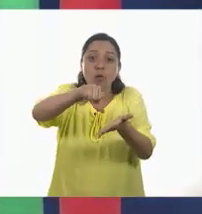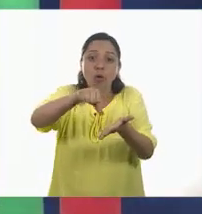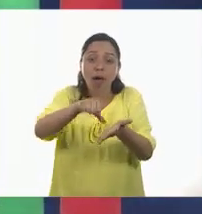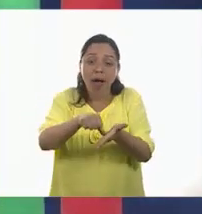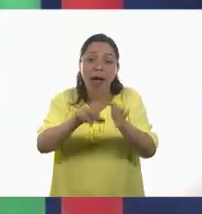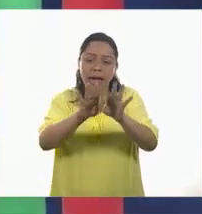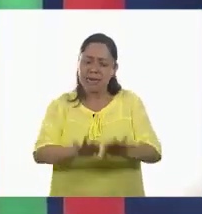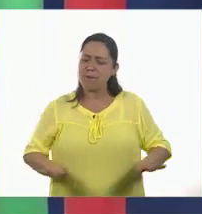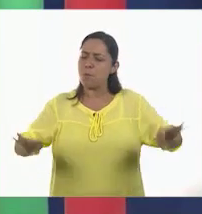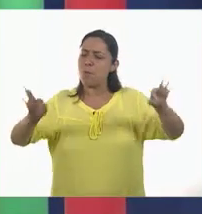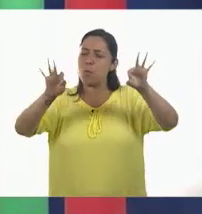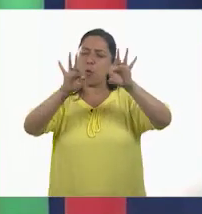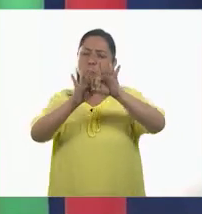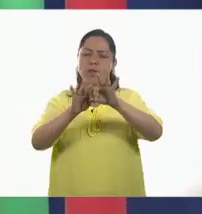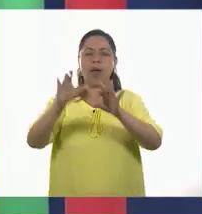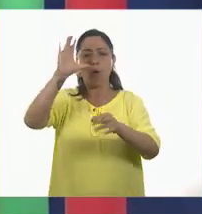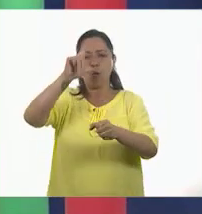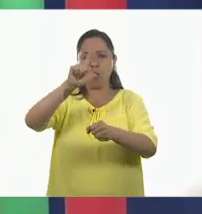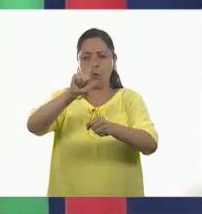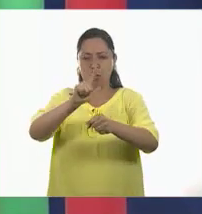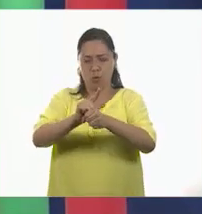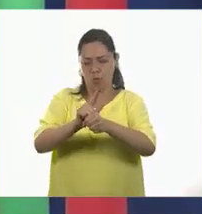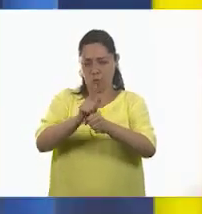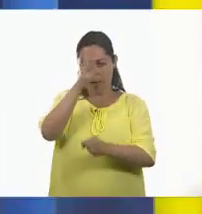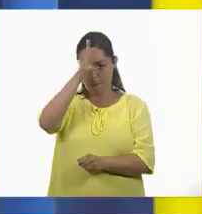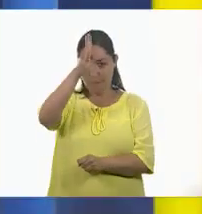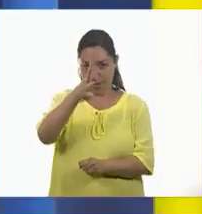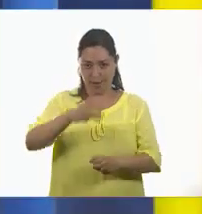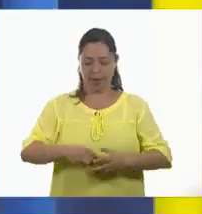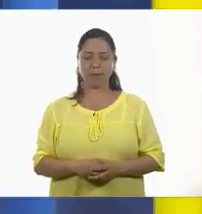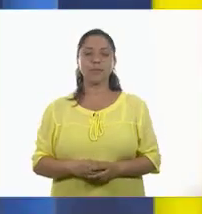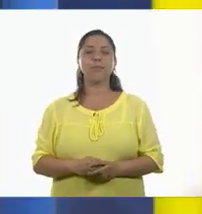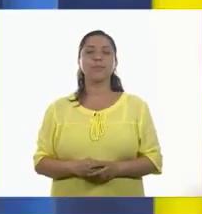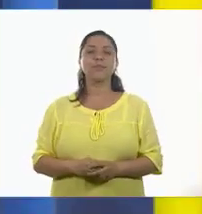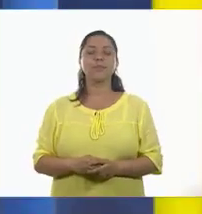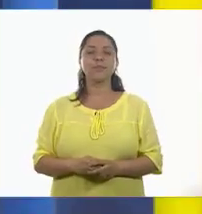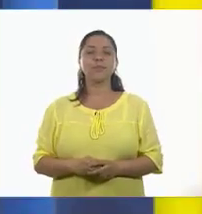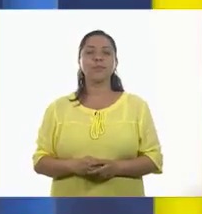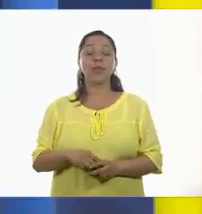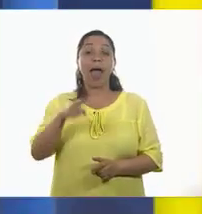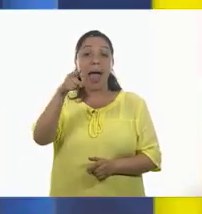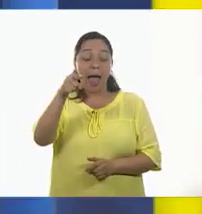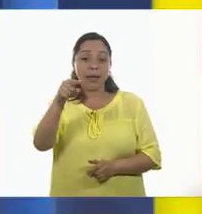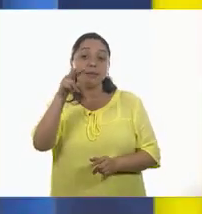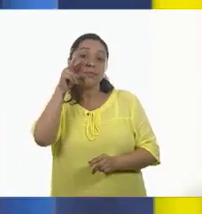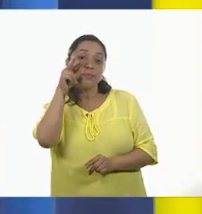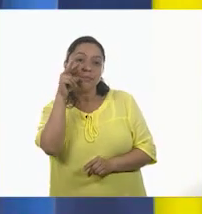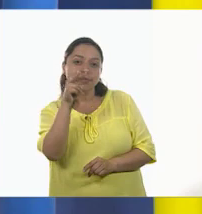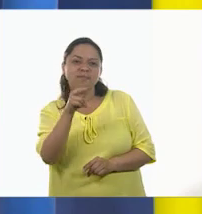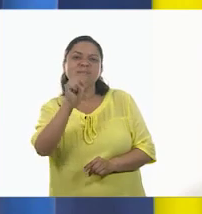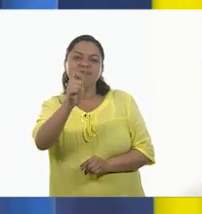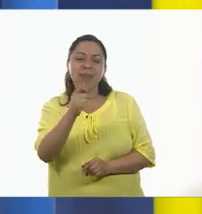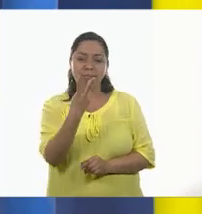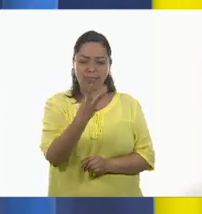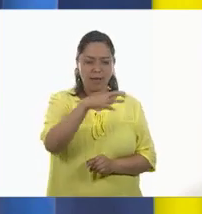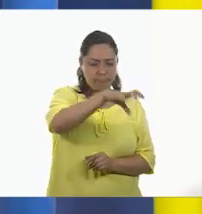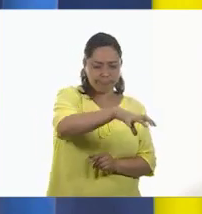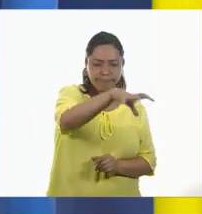de la cultura maya, llamado Hoy Chan. Ahí podrán apreciar tres complejos